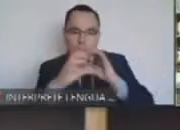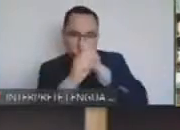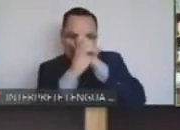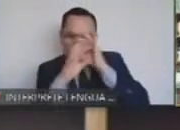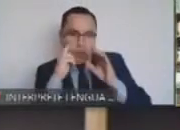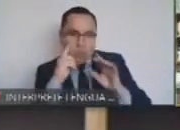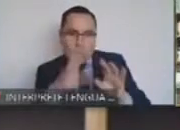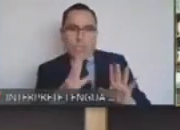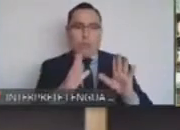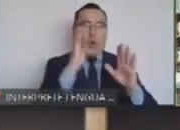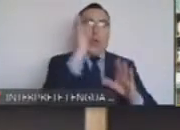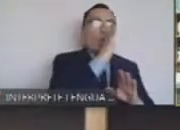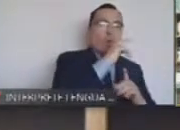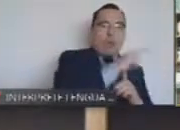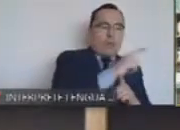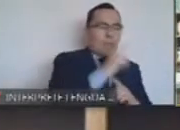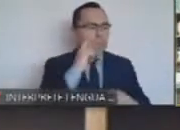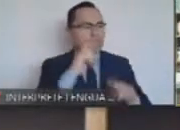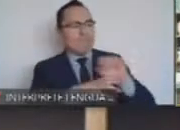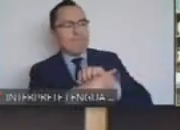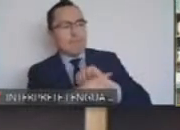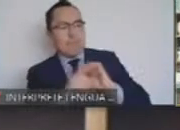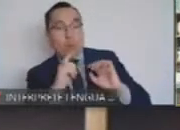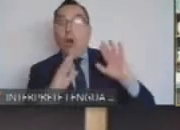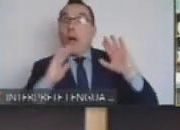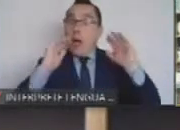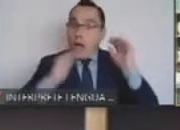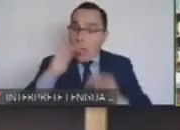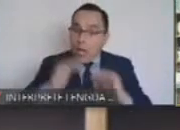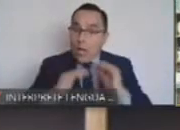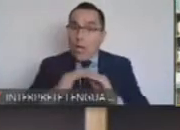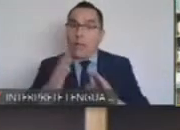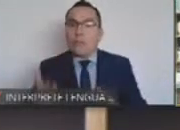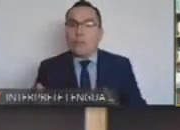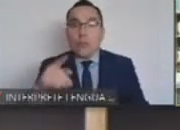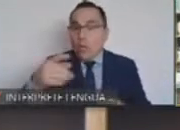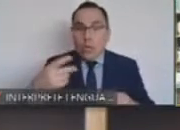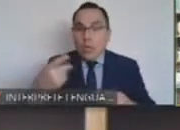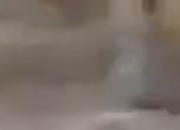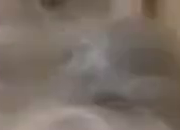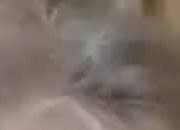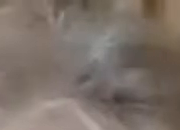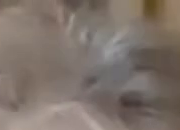institución, la opinión pública no nos percibe de esa manera.